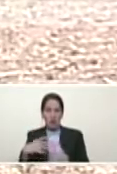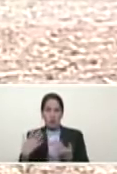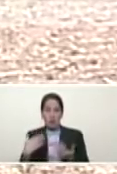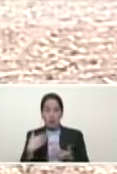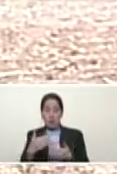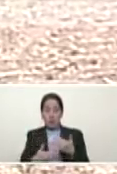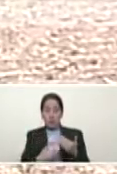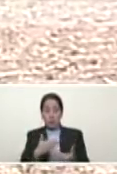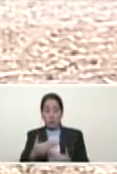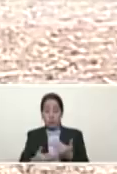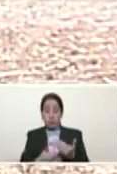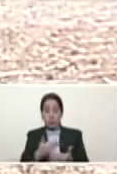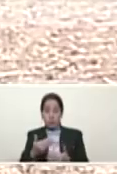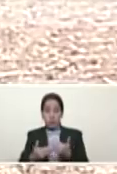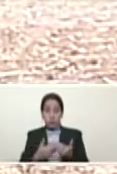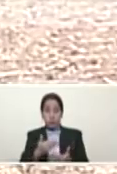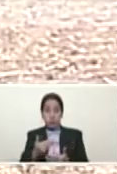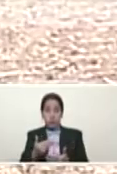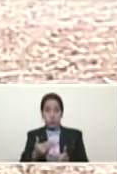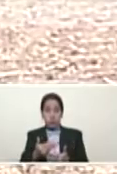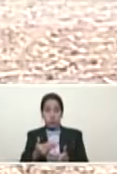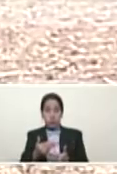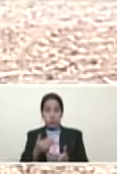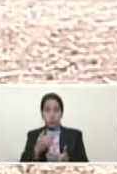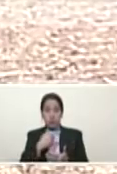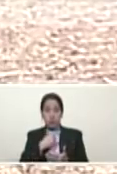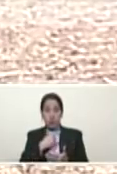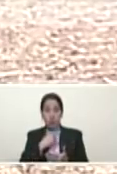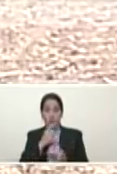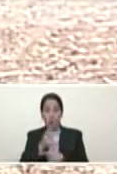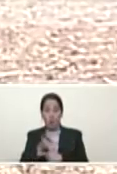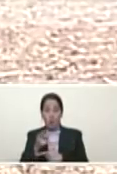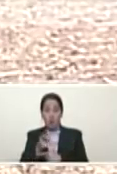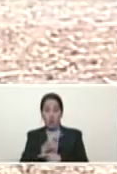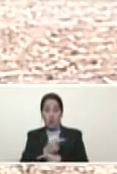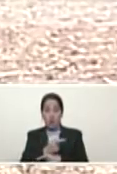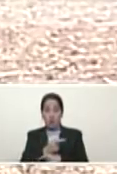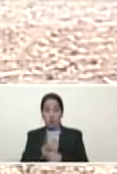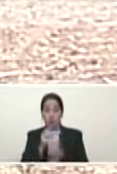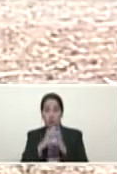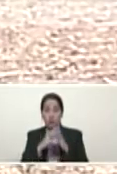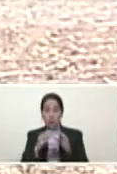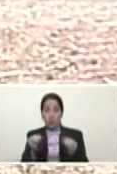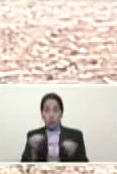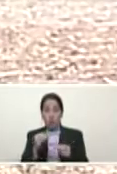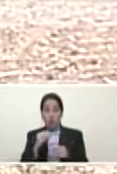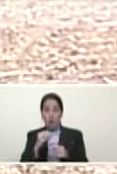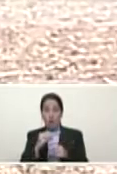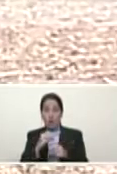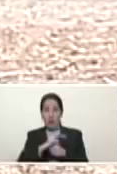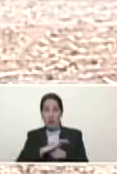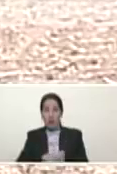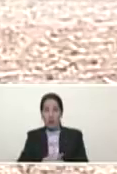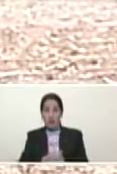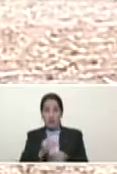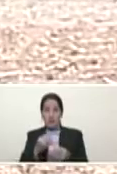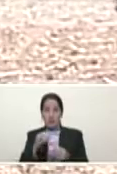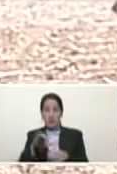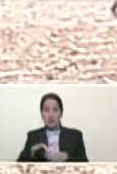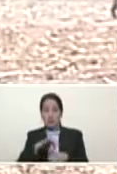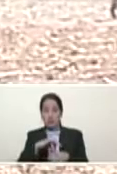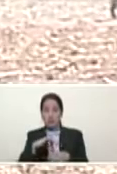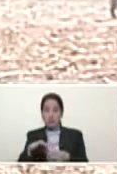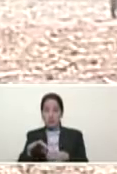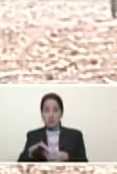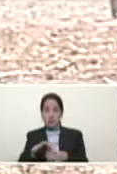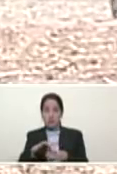avanzar aceleradamente, como lo he ordenado, en la entrega de todas las semillas, de todos los insumos, para que los